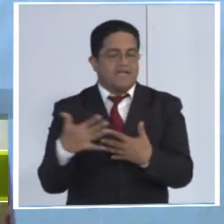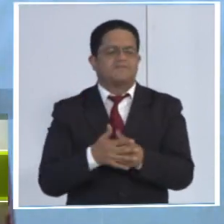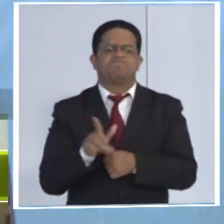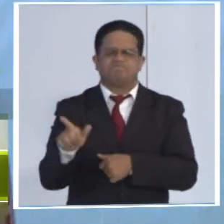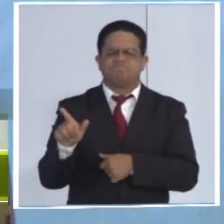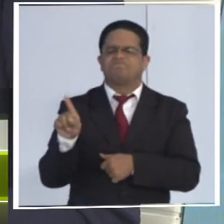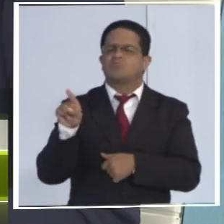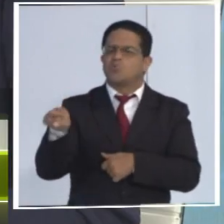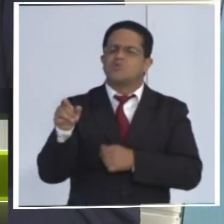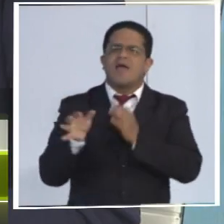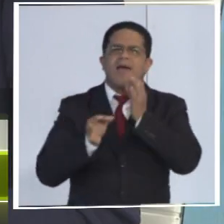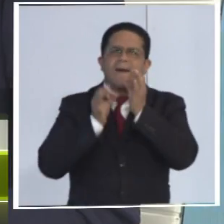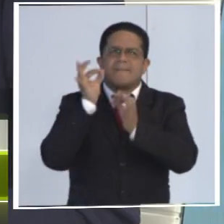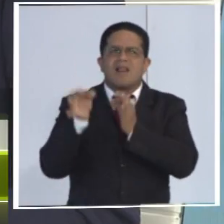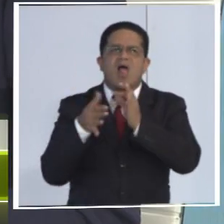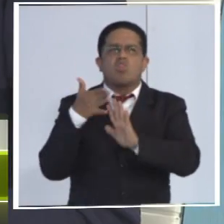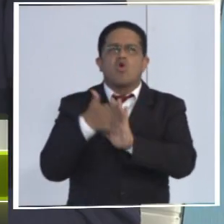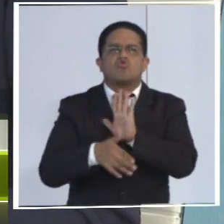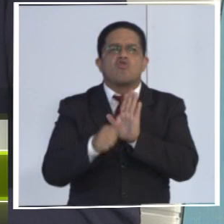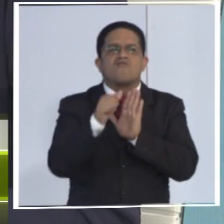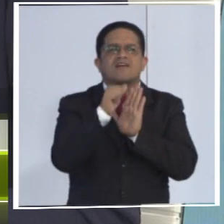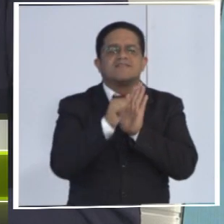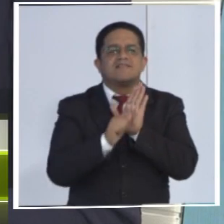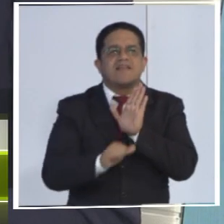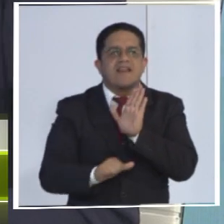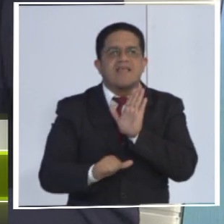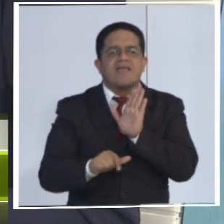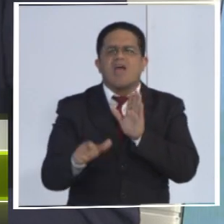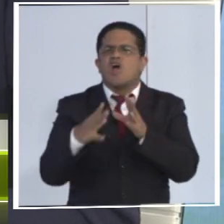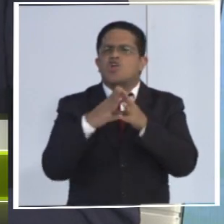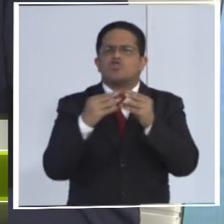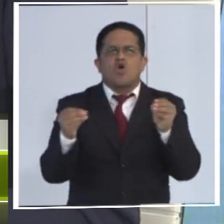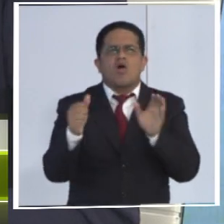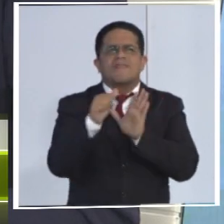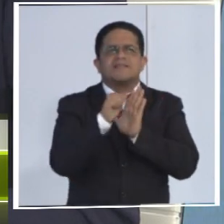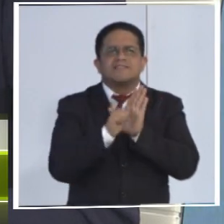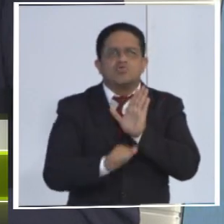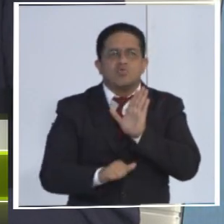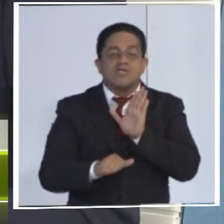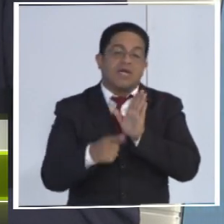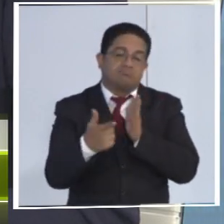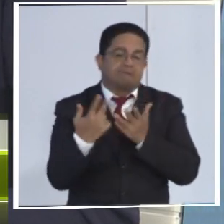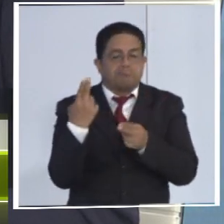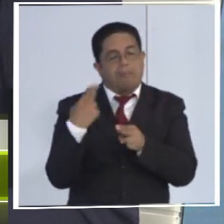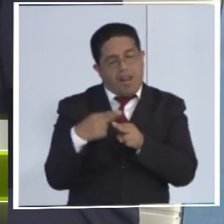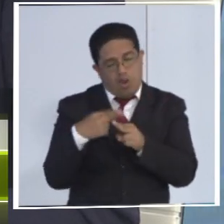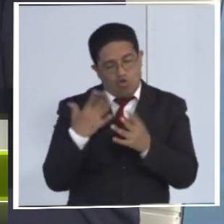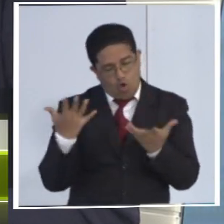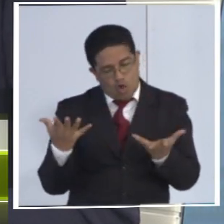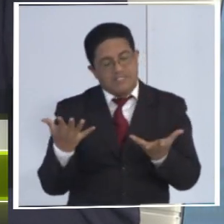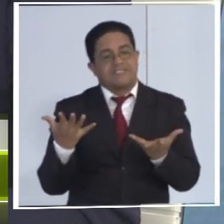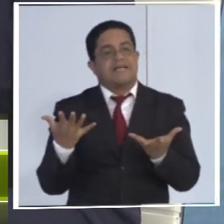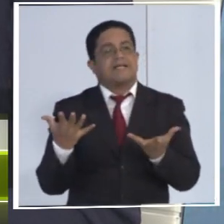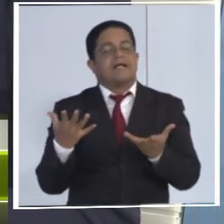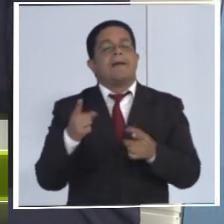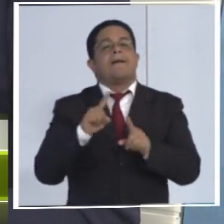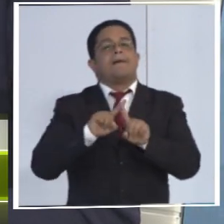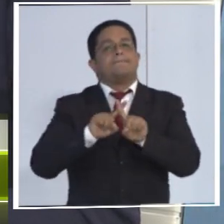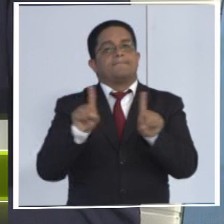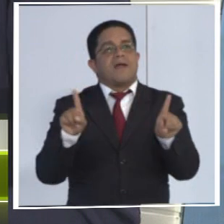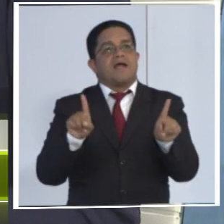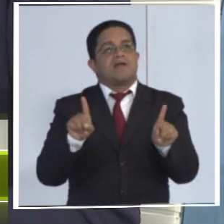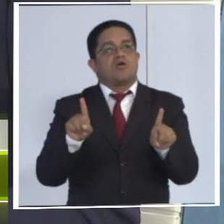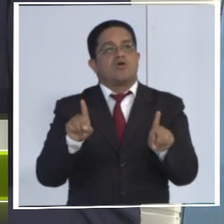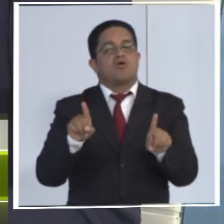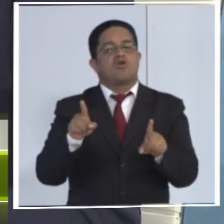usted nos está explicando sobre la cirugía, los criterios quirúrgicos. Toda cirugía, por supuesto, conlleva riesgo, como todo. Toda cirugía conlleva un Sin riesgo. embargo, en